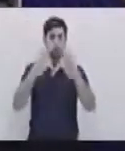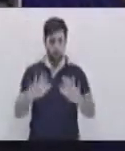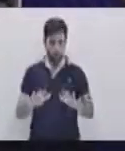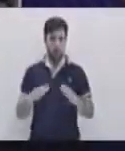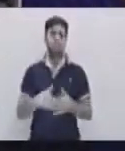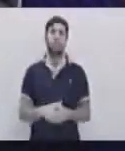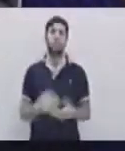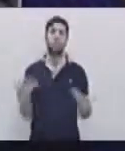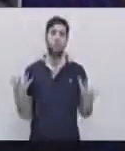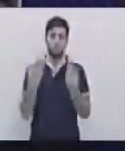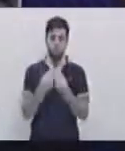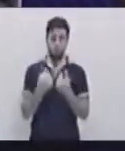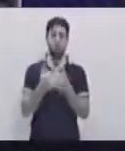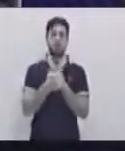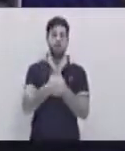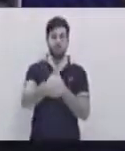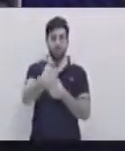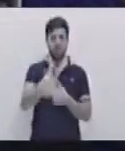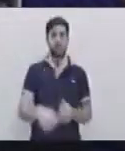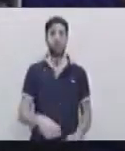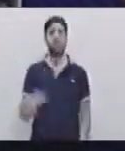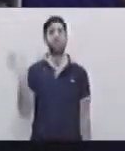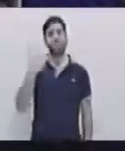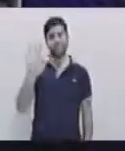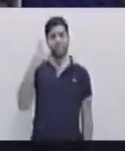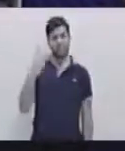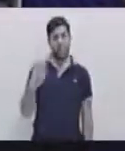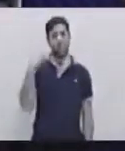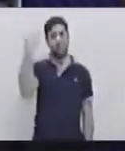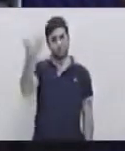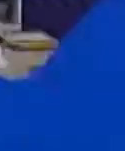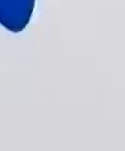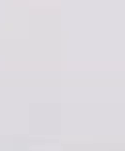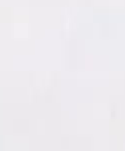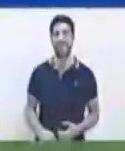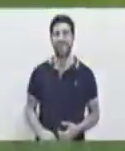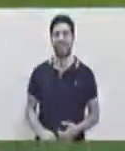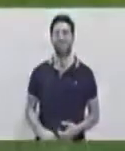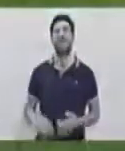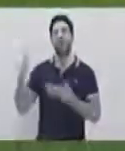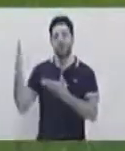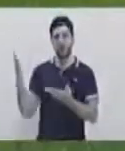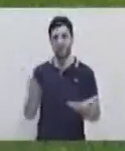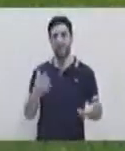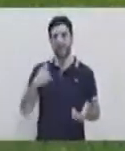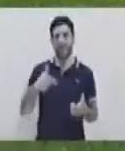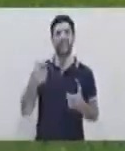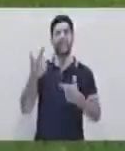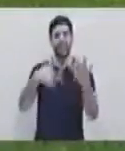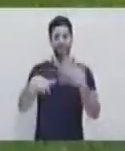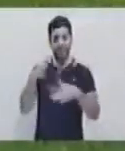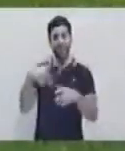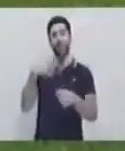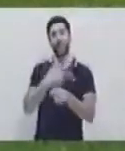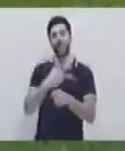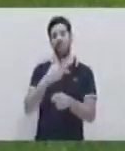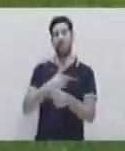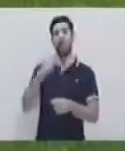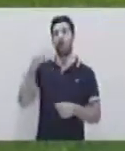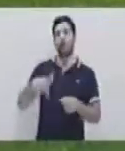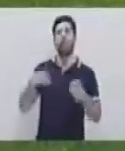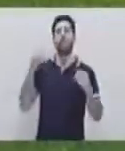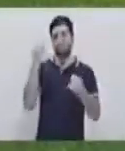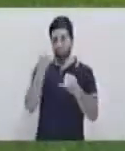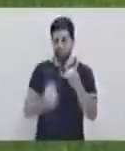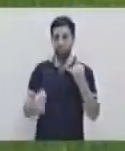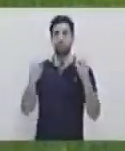en casa y juntos saldremos adelante. Hasta una próxima vez. Bienvenidos al segmento de Lengua de Señas de